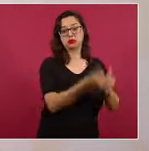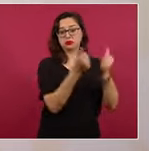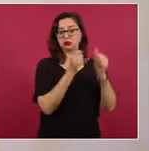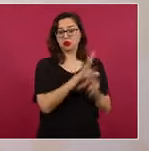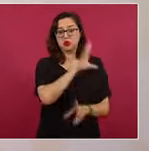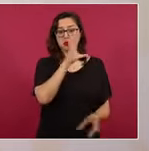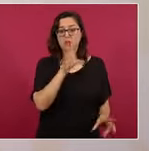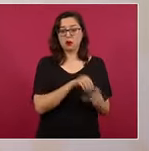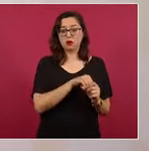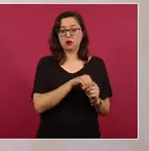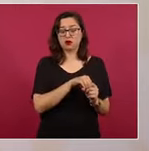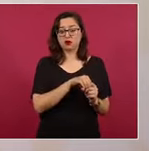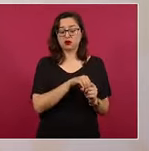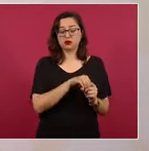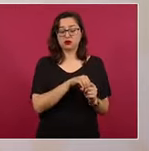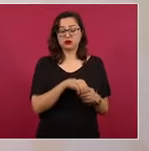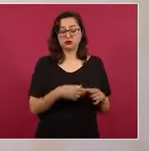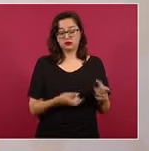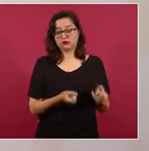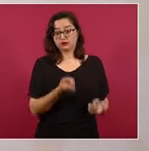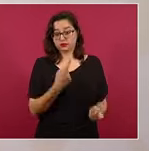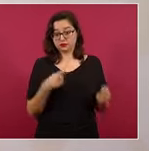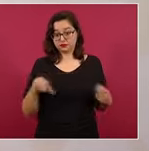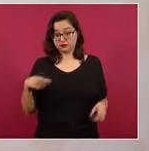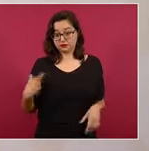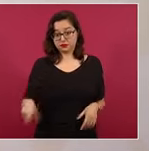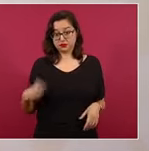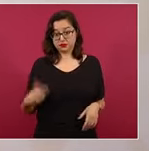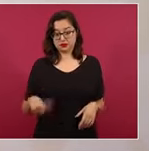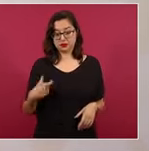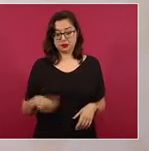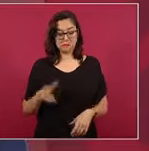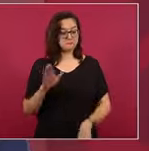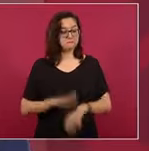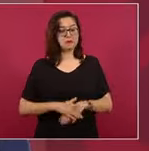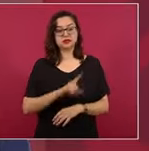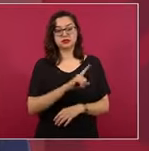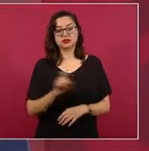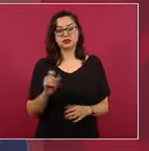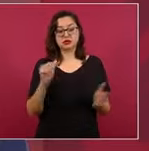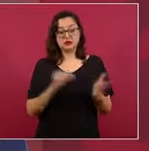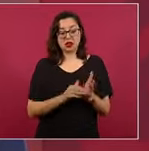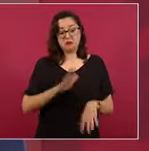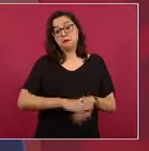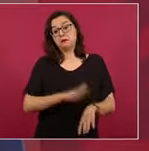que ganan hasta más algunos que el presidente de la República.